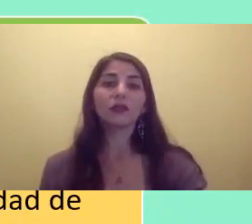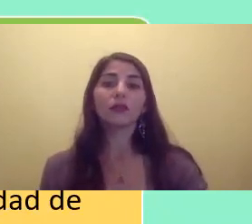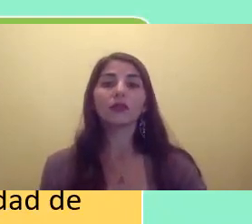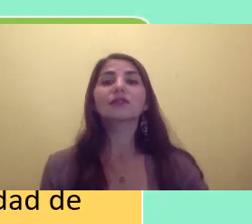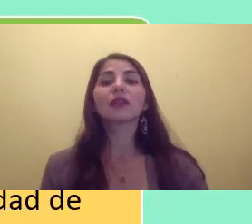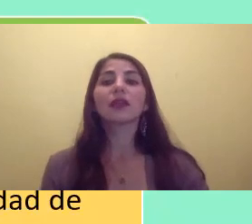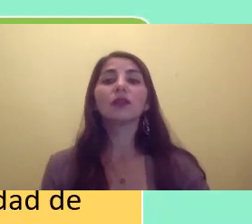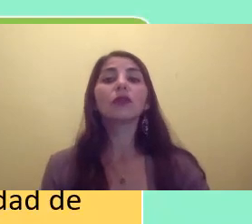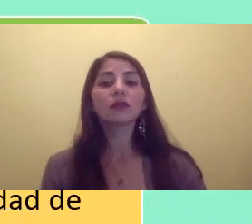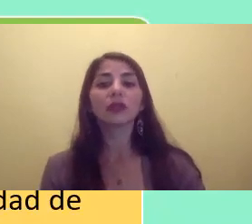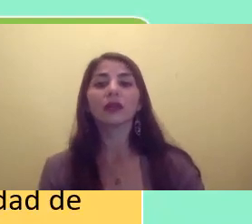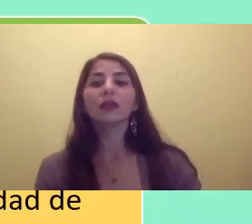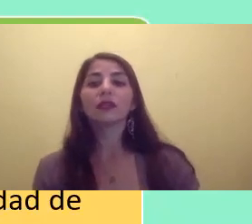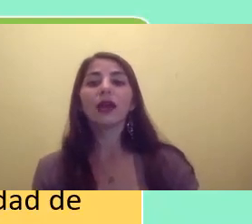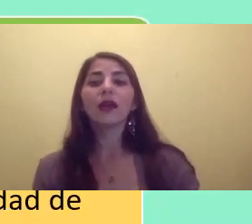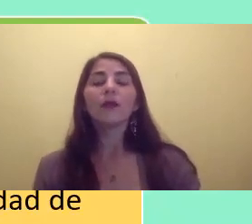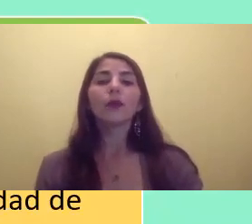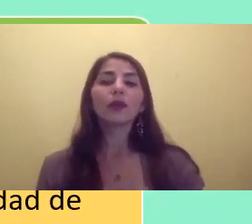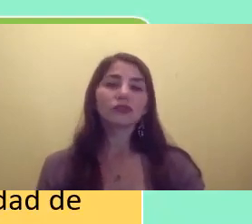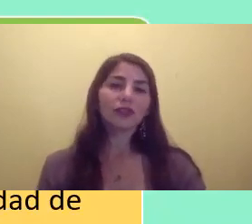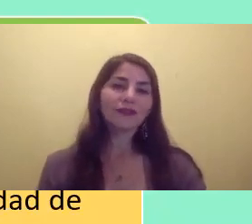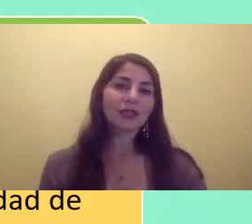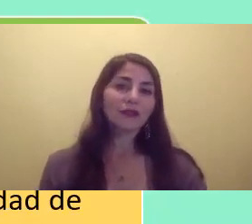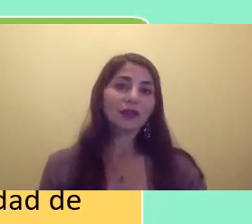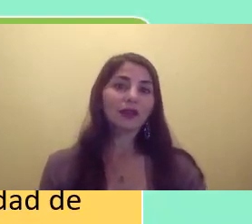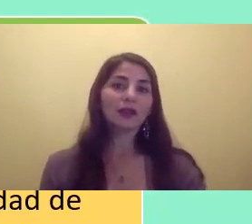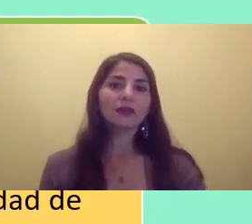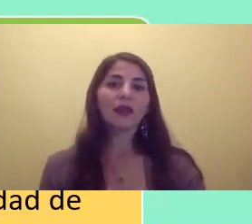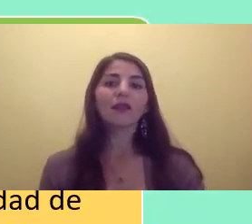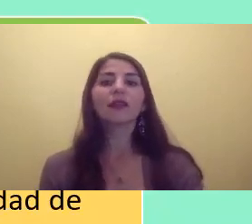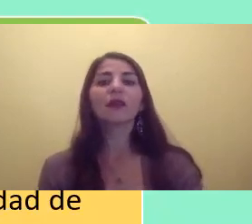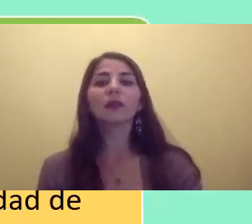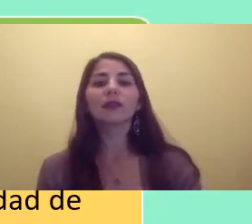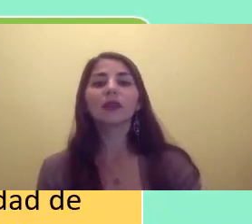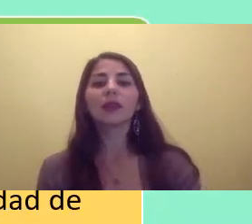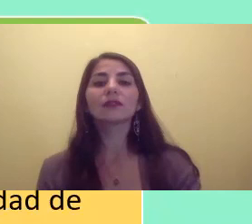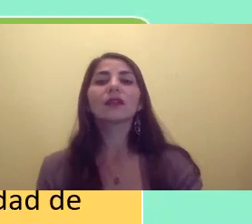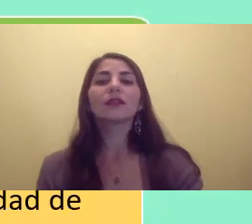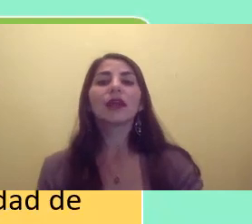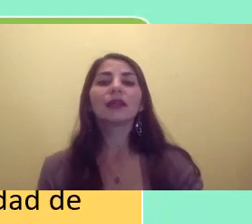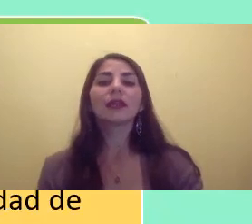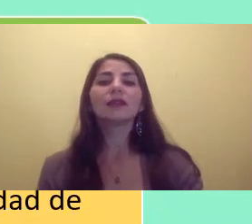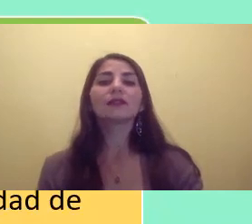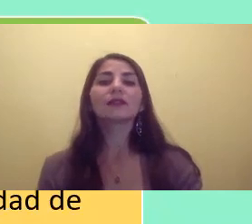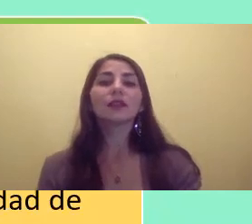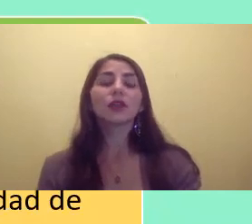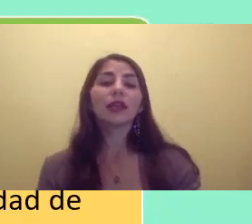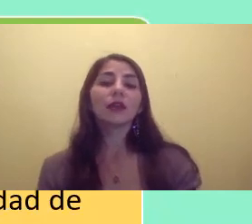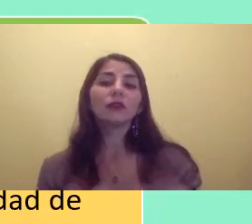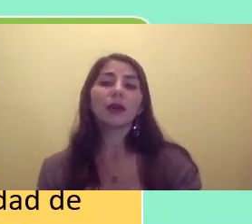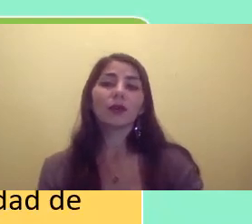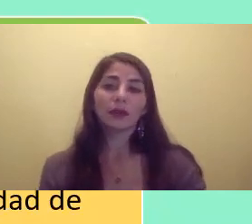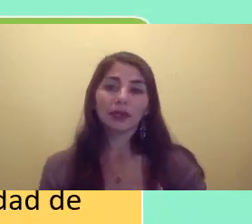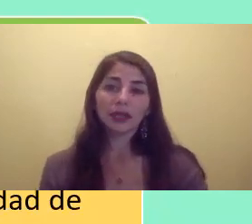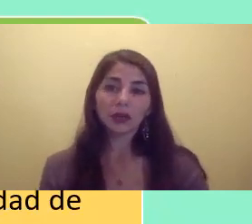significado distinto de una seña con otra, ¿ya? Por eso deben ser bien realizadas, bien aprendidas, ya que si no